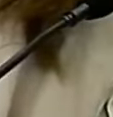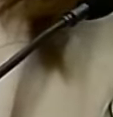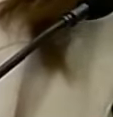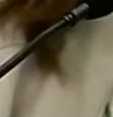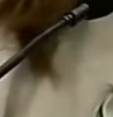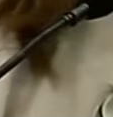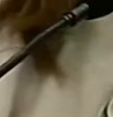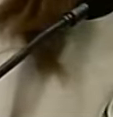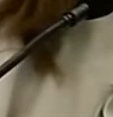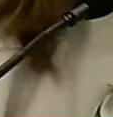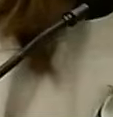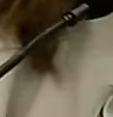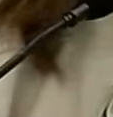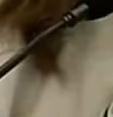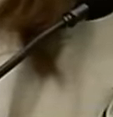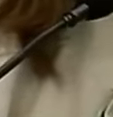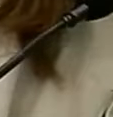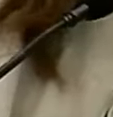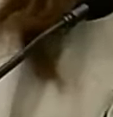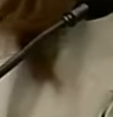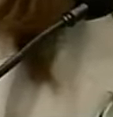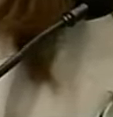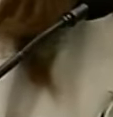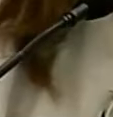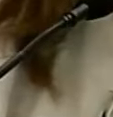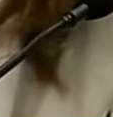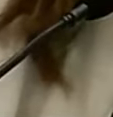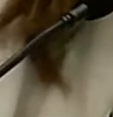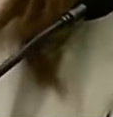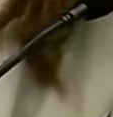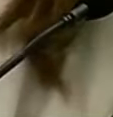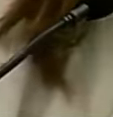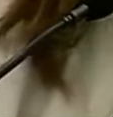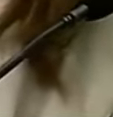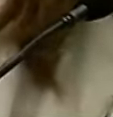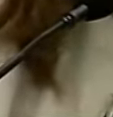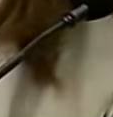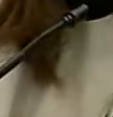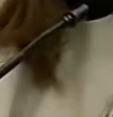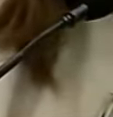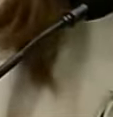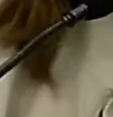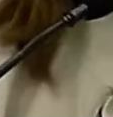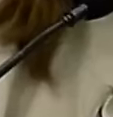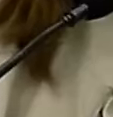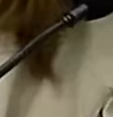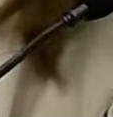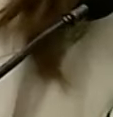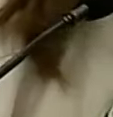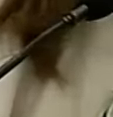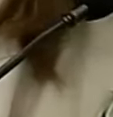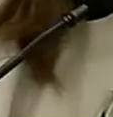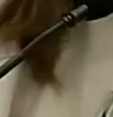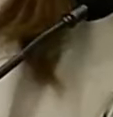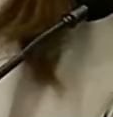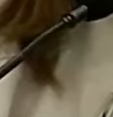Comenzamos con un comando unificado de planificación de operaciones de lucha contra las bandas narcocriminales.